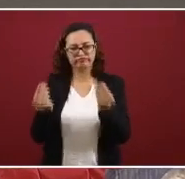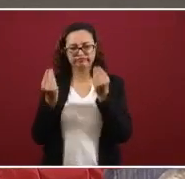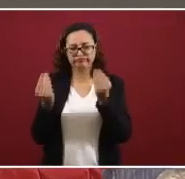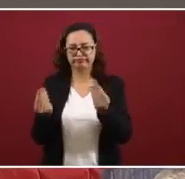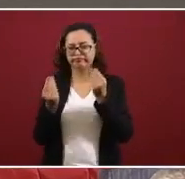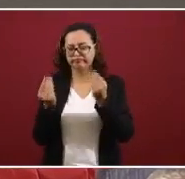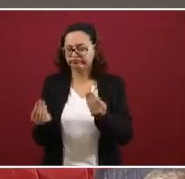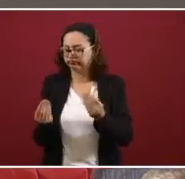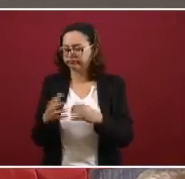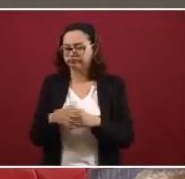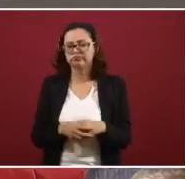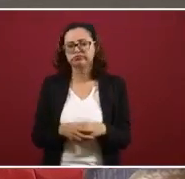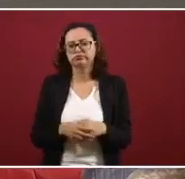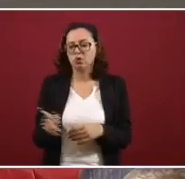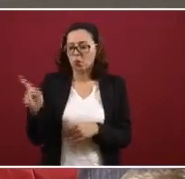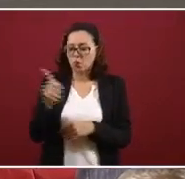pueblos